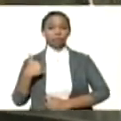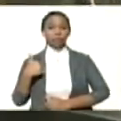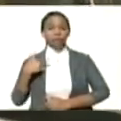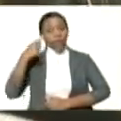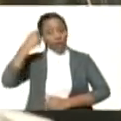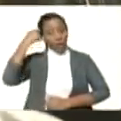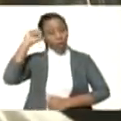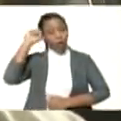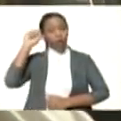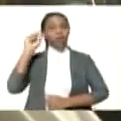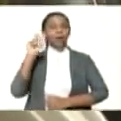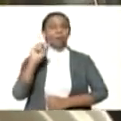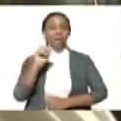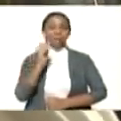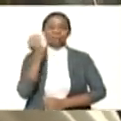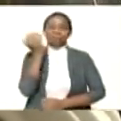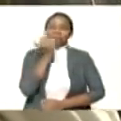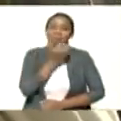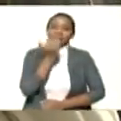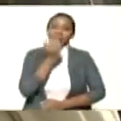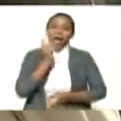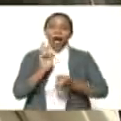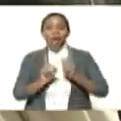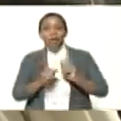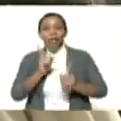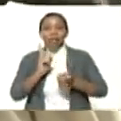recuerdos también y risas.